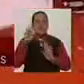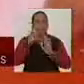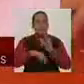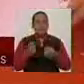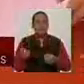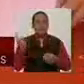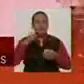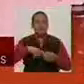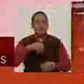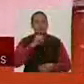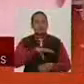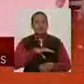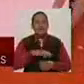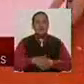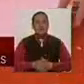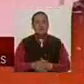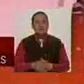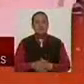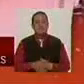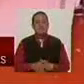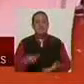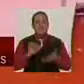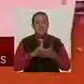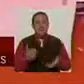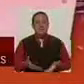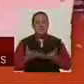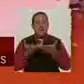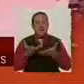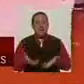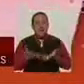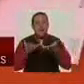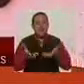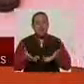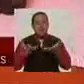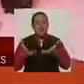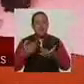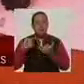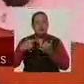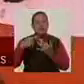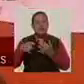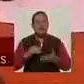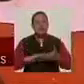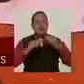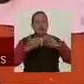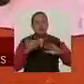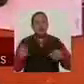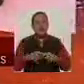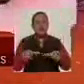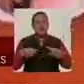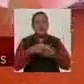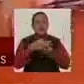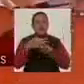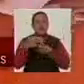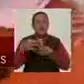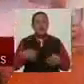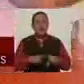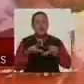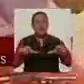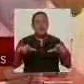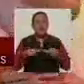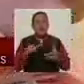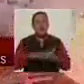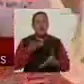social que se viene desarrollando en diversas comunidades indígenas de las zonas más